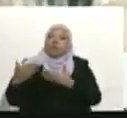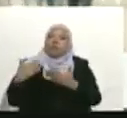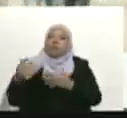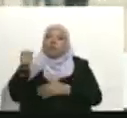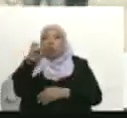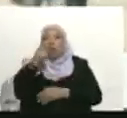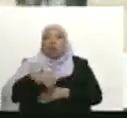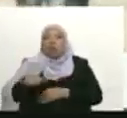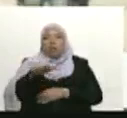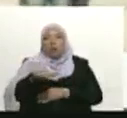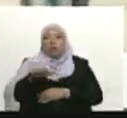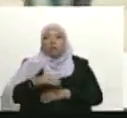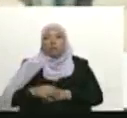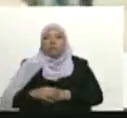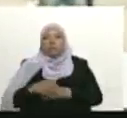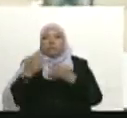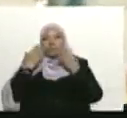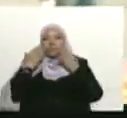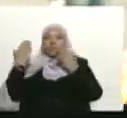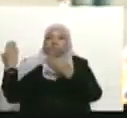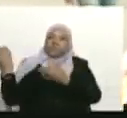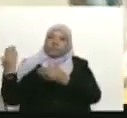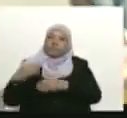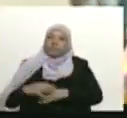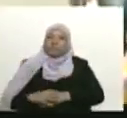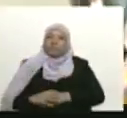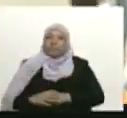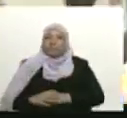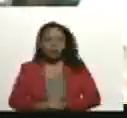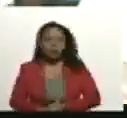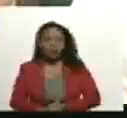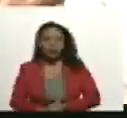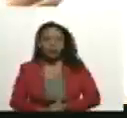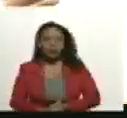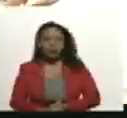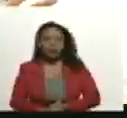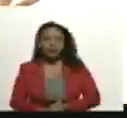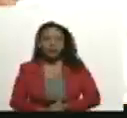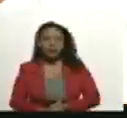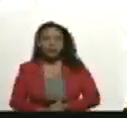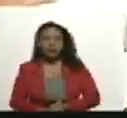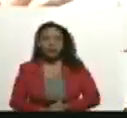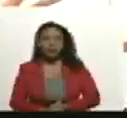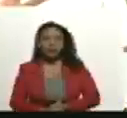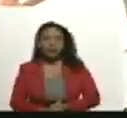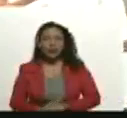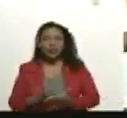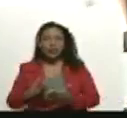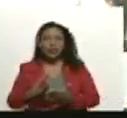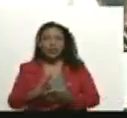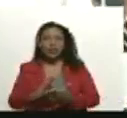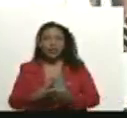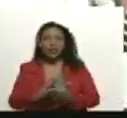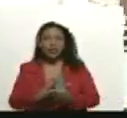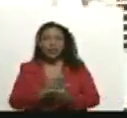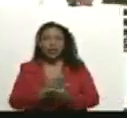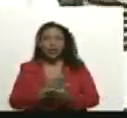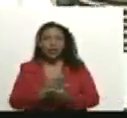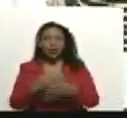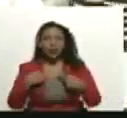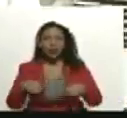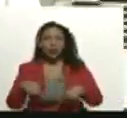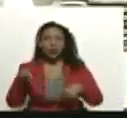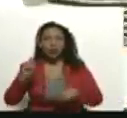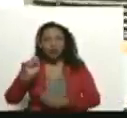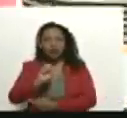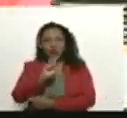del pueblo. Roger Villegas, La Noticia. Deshumanizando la humanidad es una de las